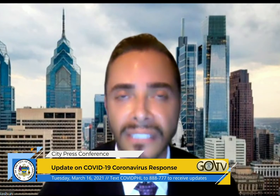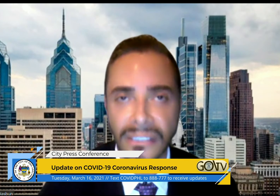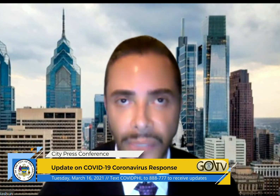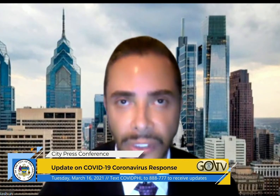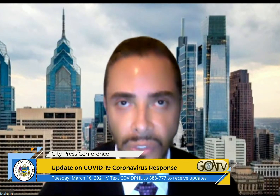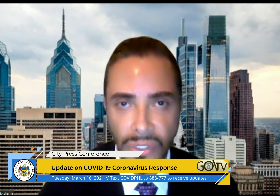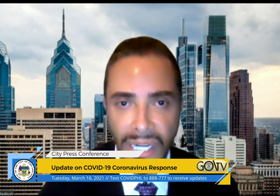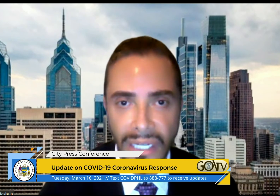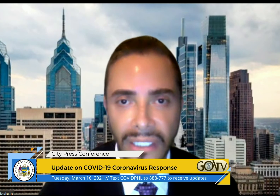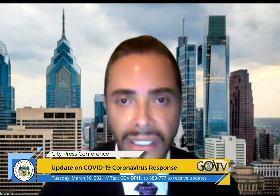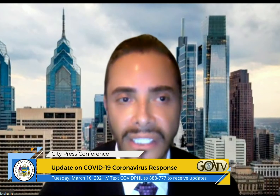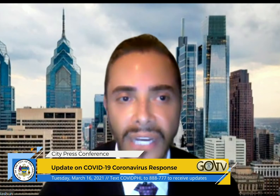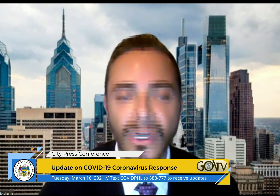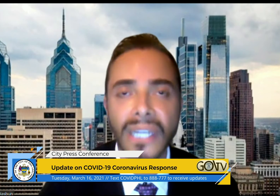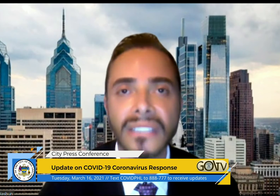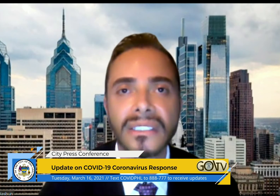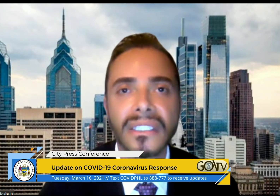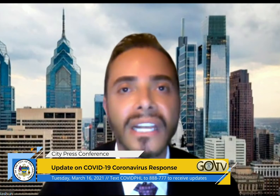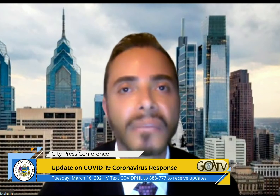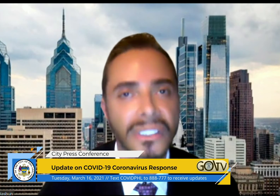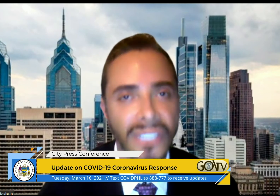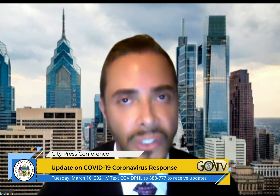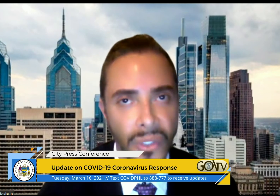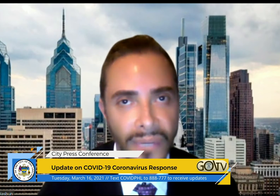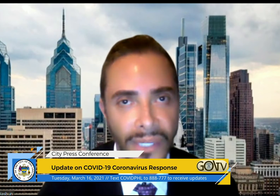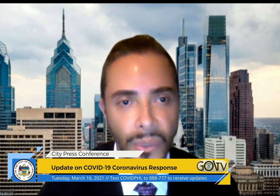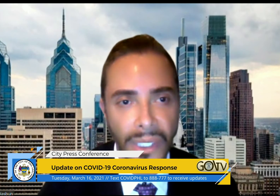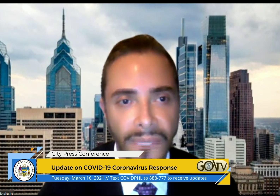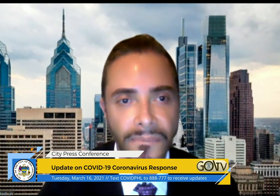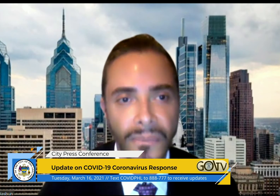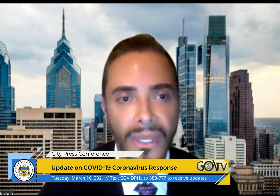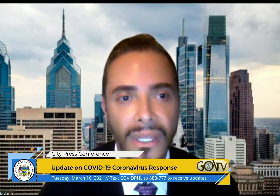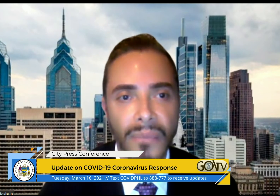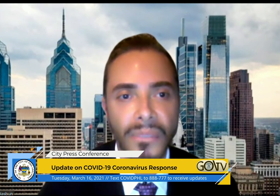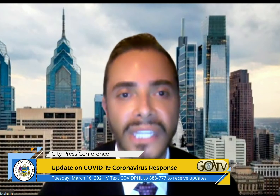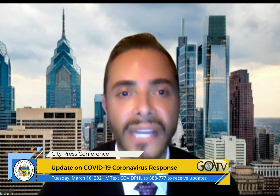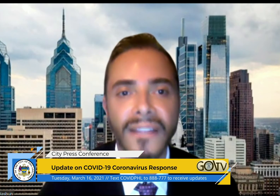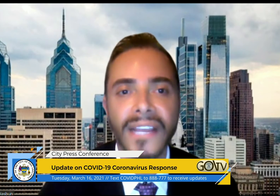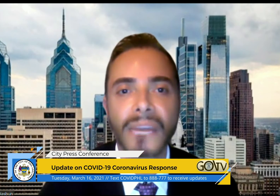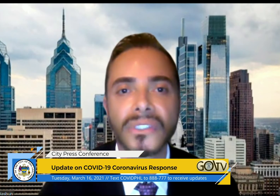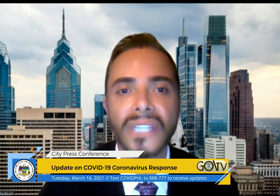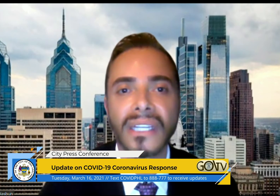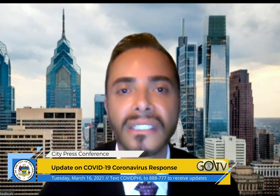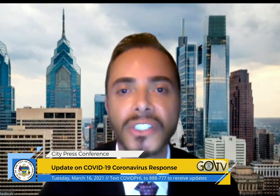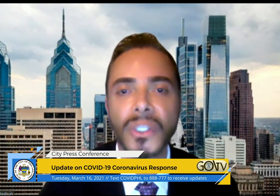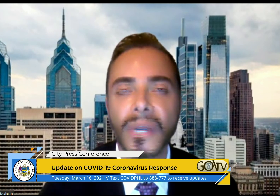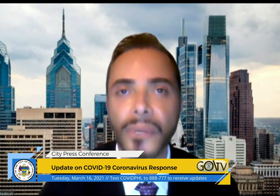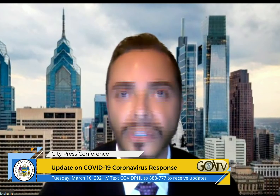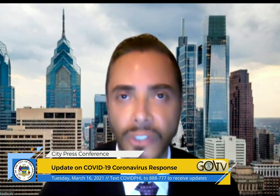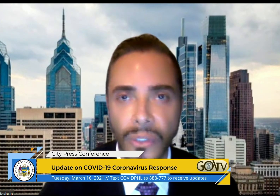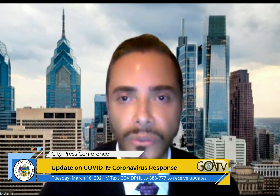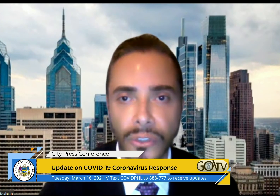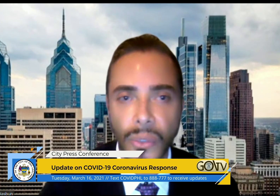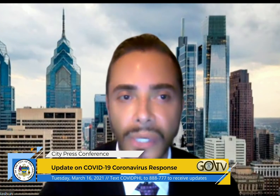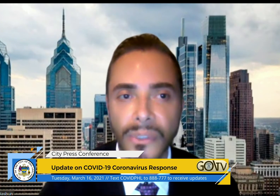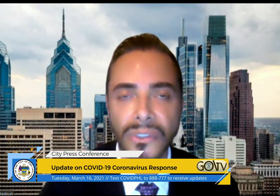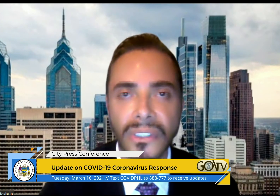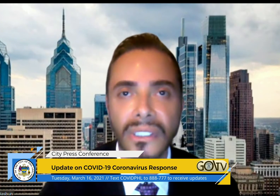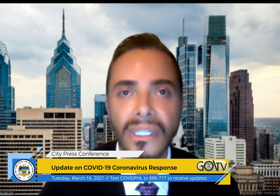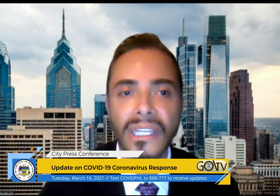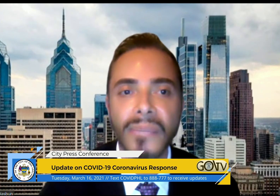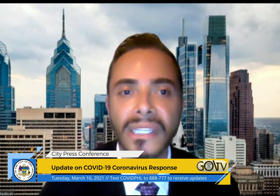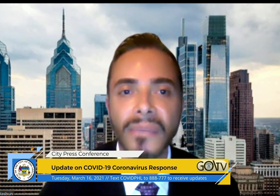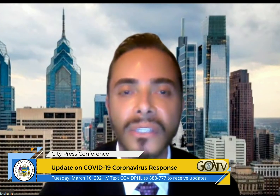en el distanciamiento social y ahora en la administración de la vacuna. Pese a que dedicamos tanta atención a la protección de nuestros